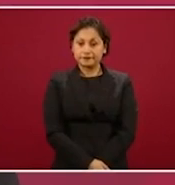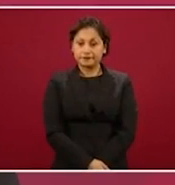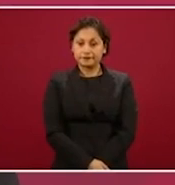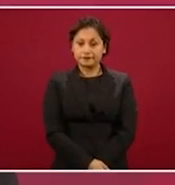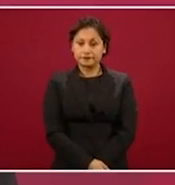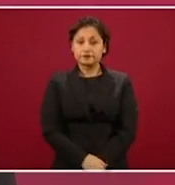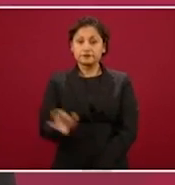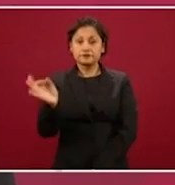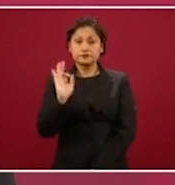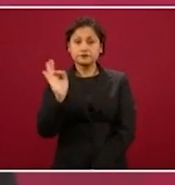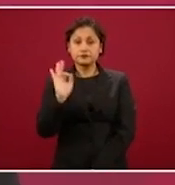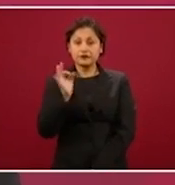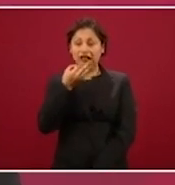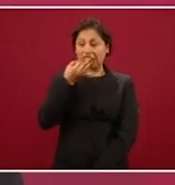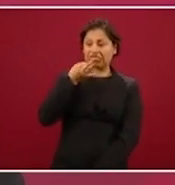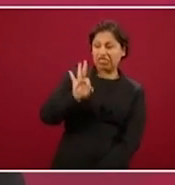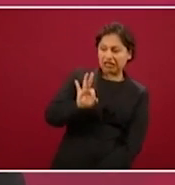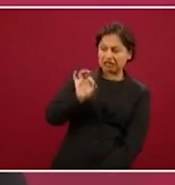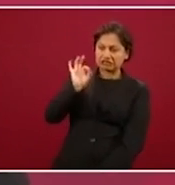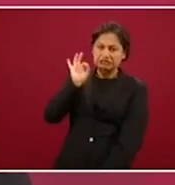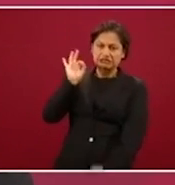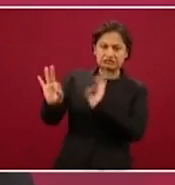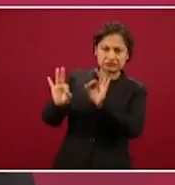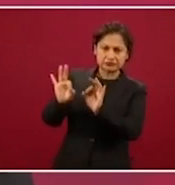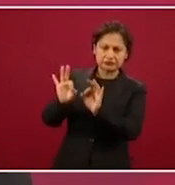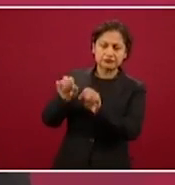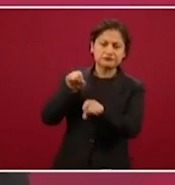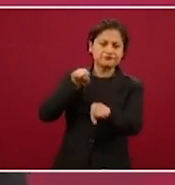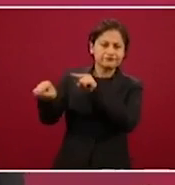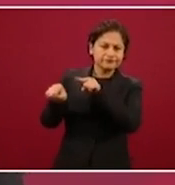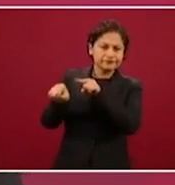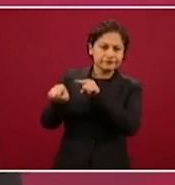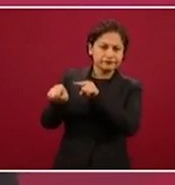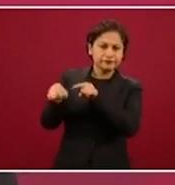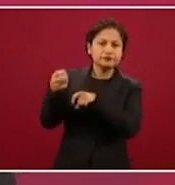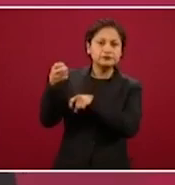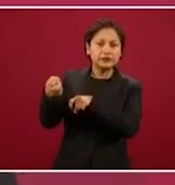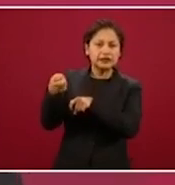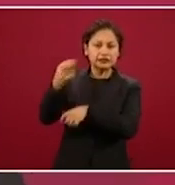insulta, el que no respeta, el que